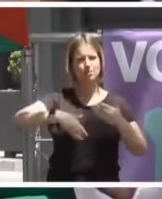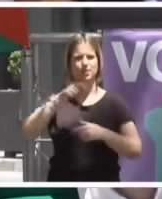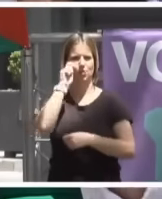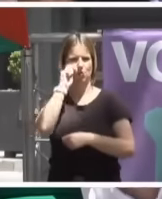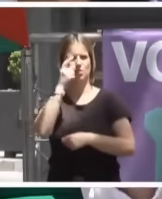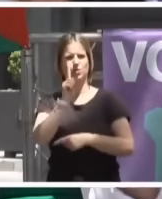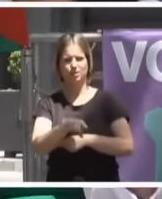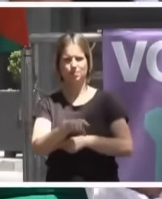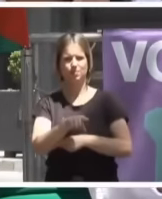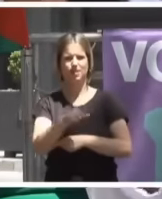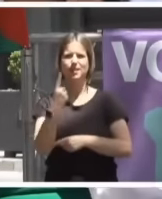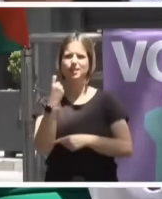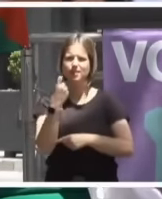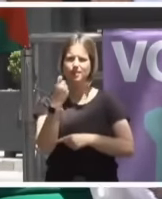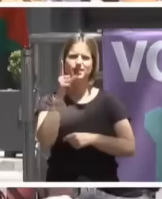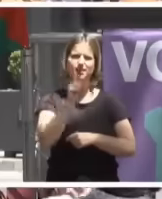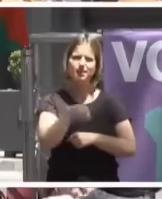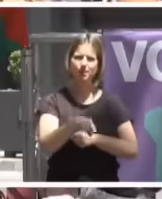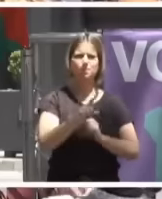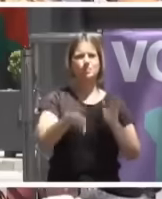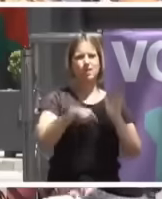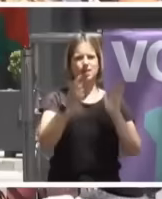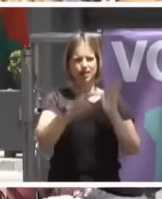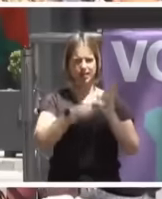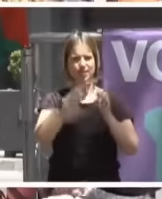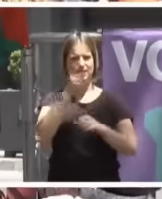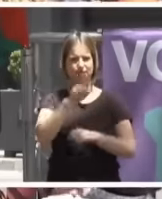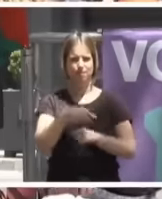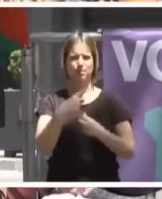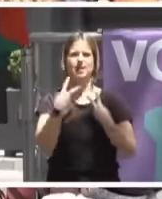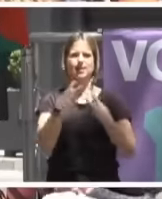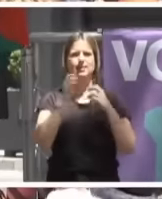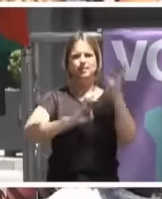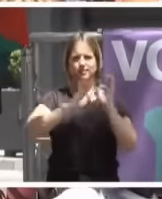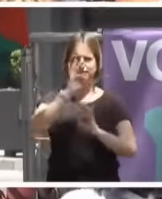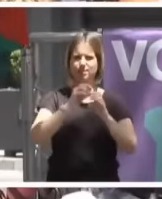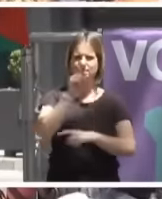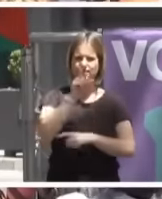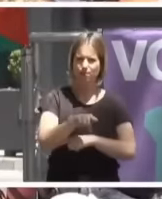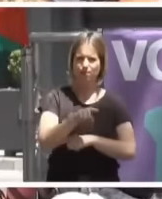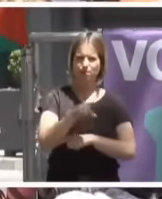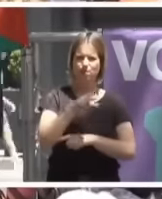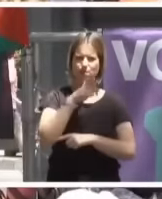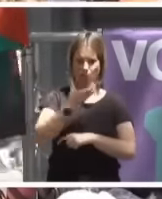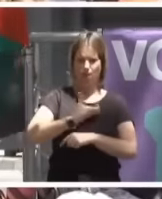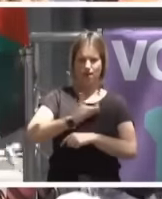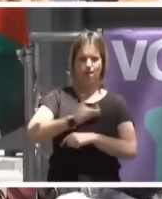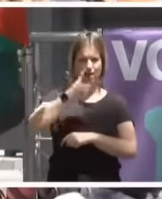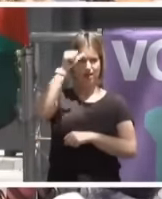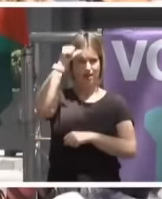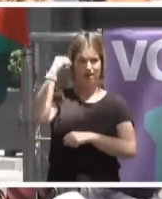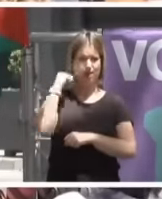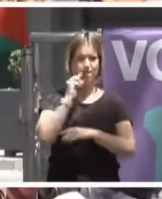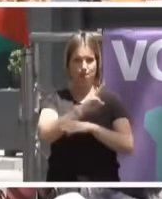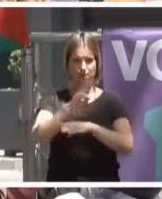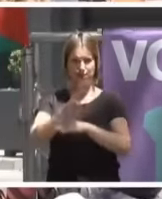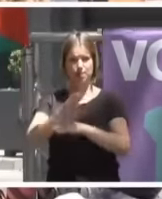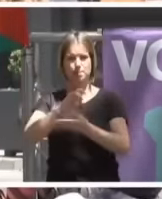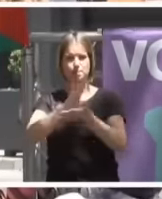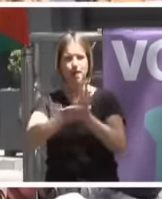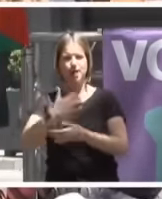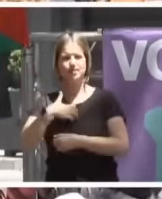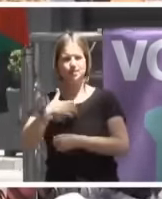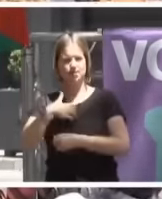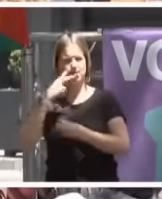turismo. Necesitamos una moratoria, necesitamos una ecotasa. Si es que hasta los propios alcaldes del Partido Popular de Málaga y de Sevilla